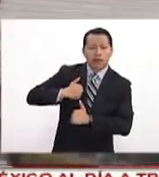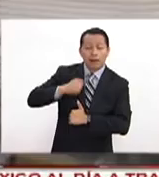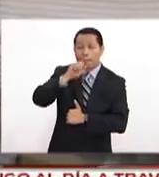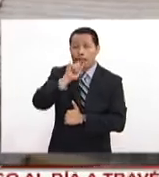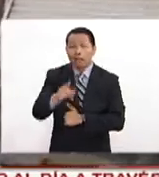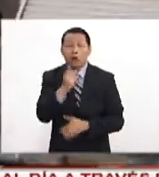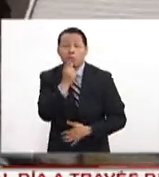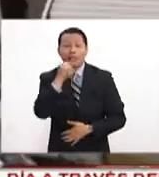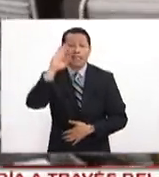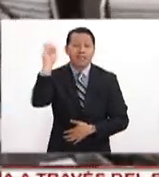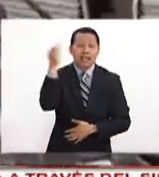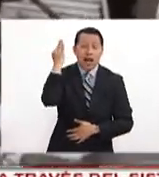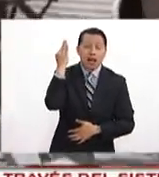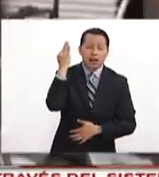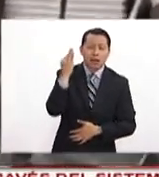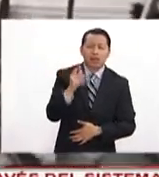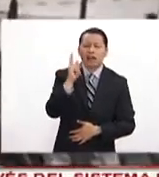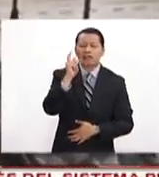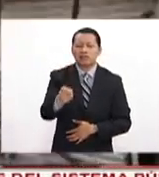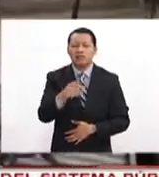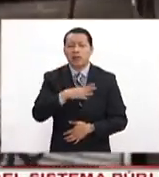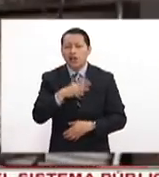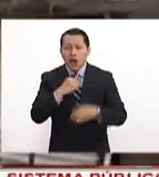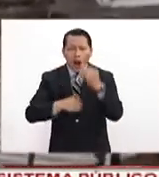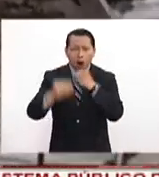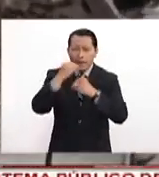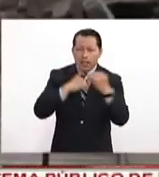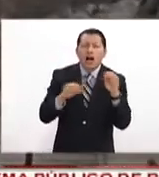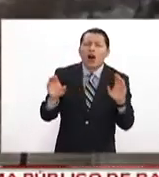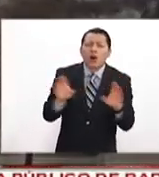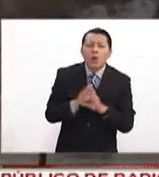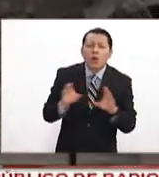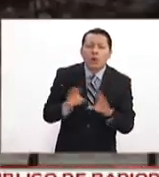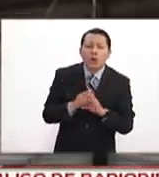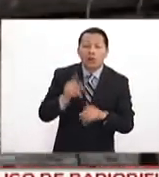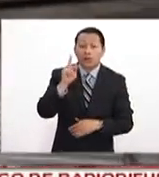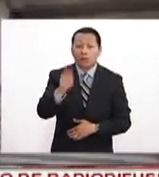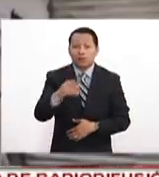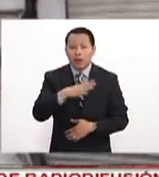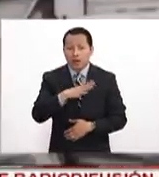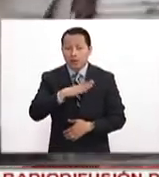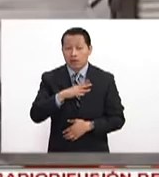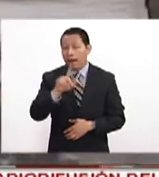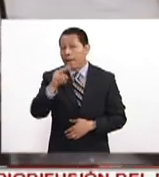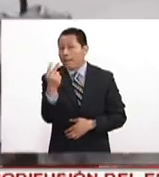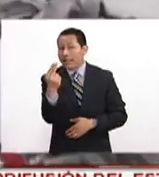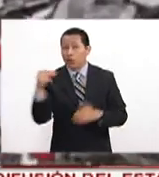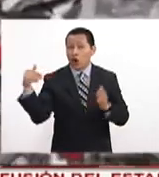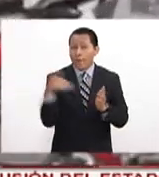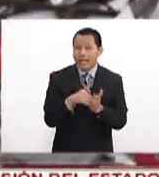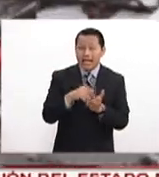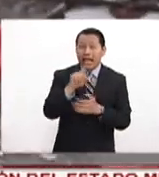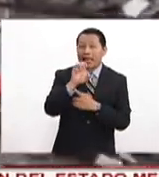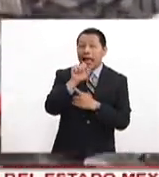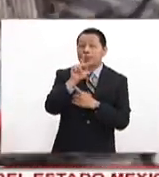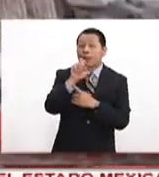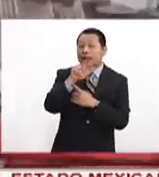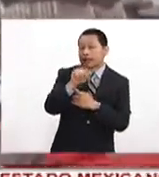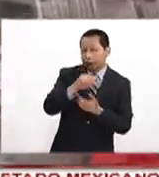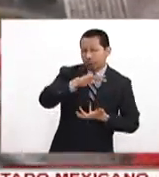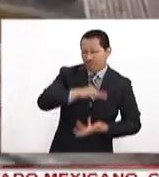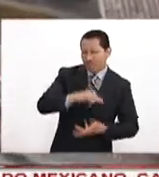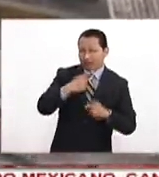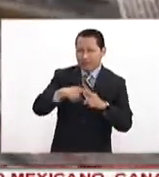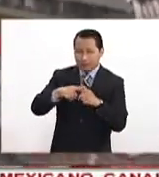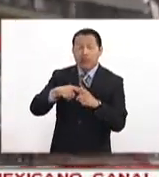Policía Federal. Sobre la escasez de alimentos, se informó que hay abasto y se cuenta con 25,000 despensas, 14,000 kits